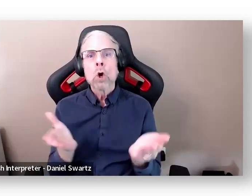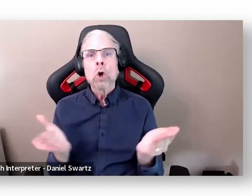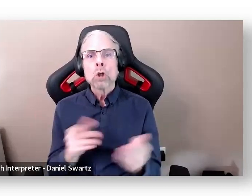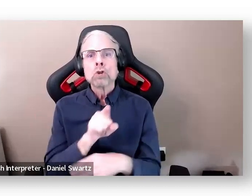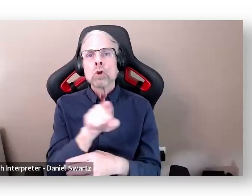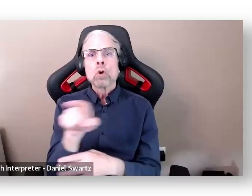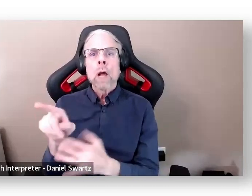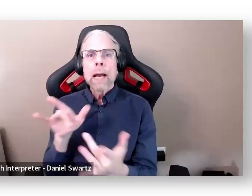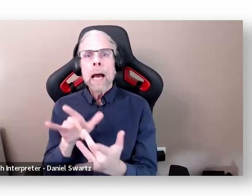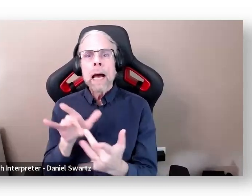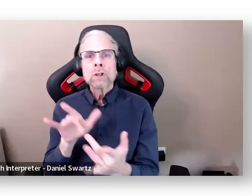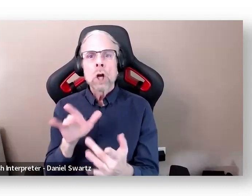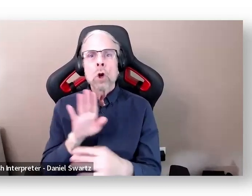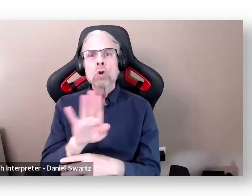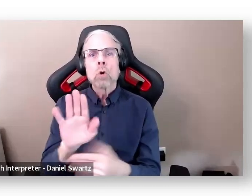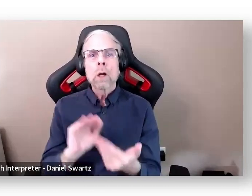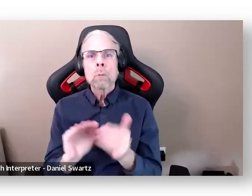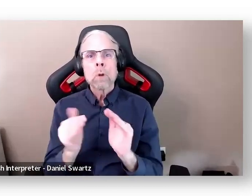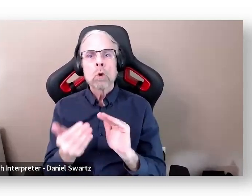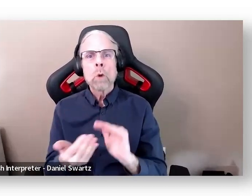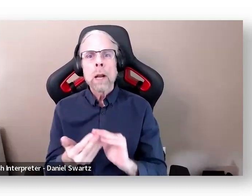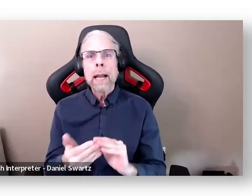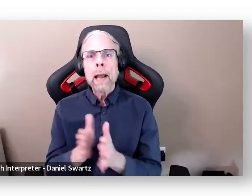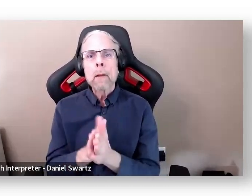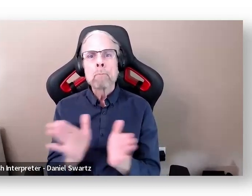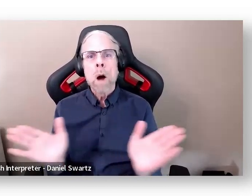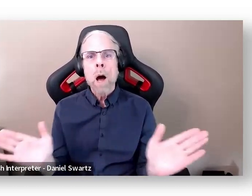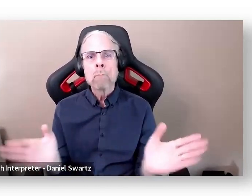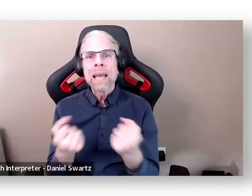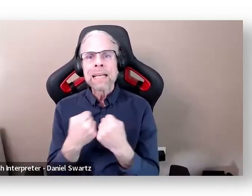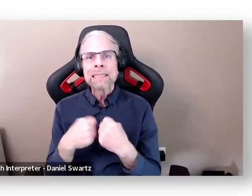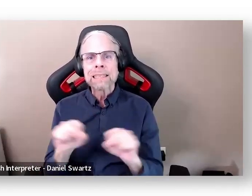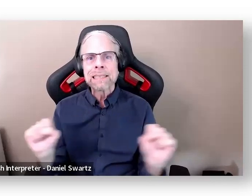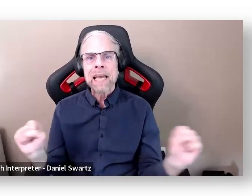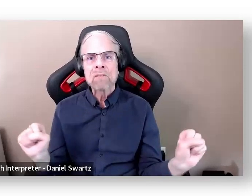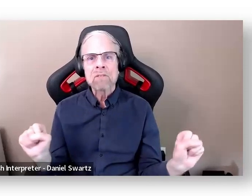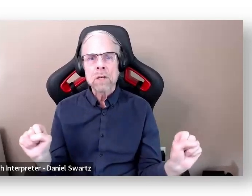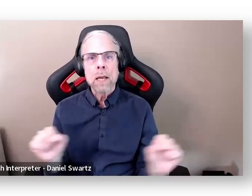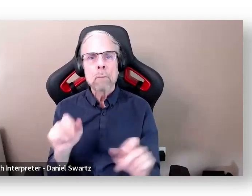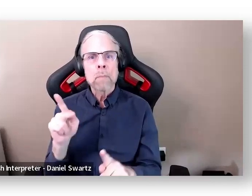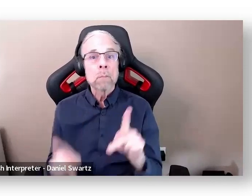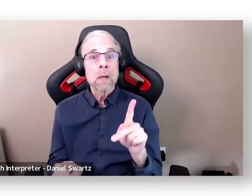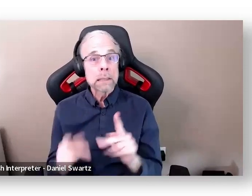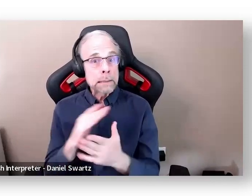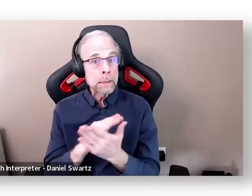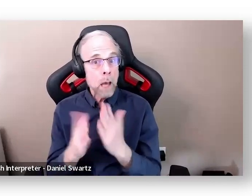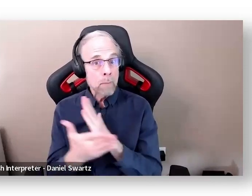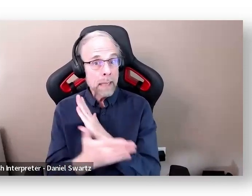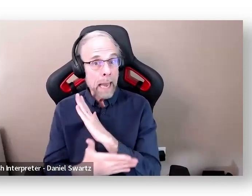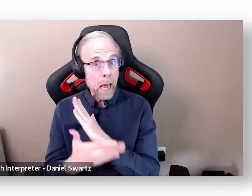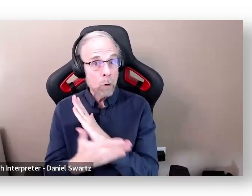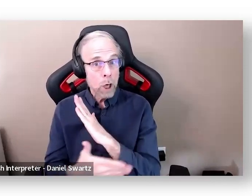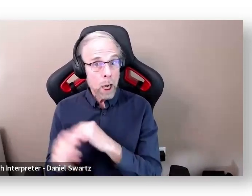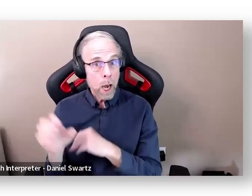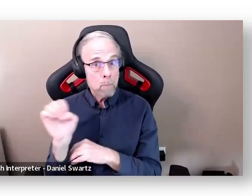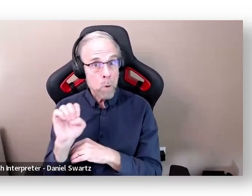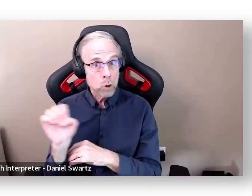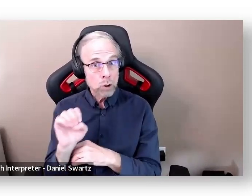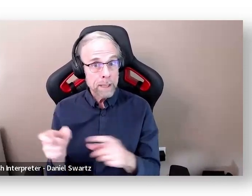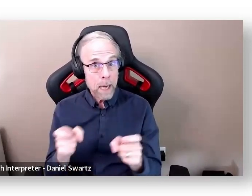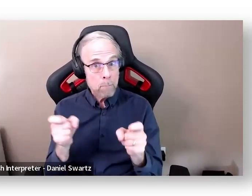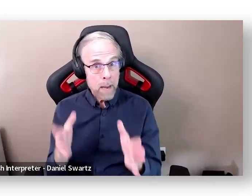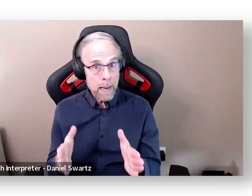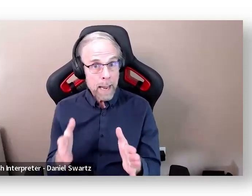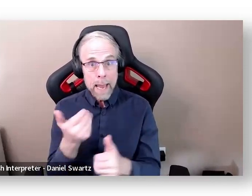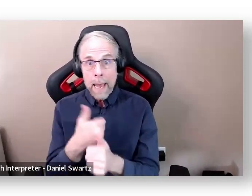de suministros eléctricos, pero también yo les pido que se comuniquen con las otras agencias, los